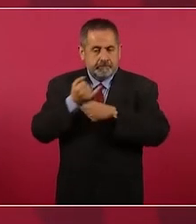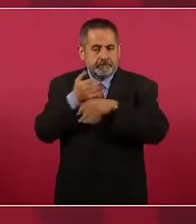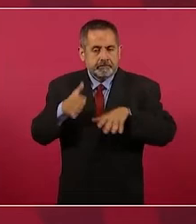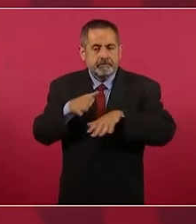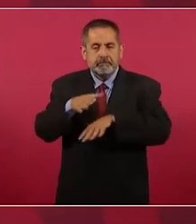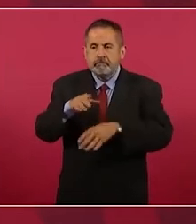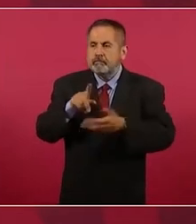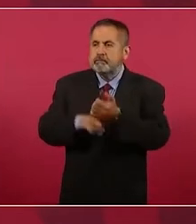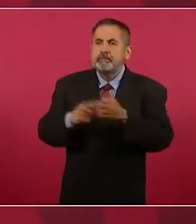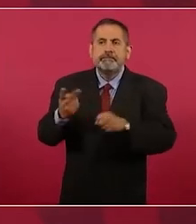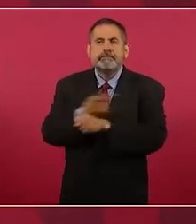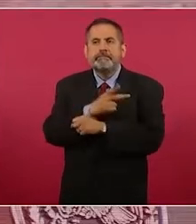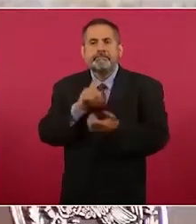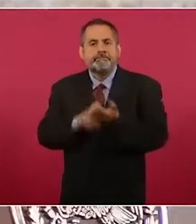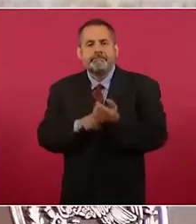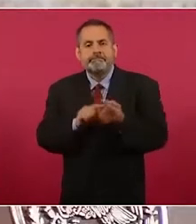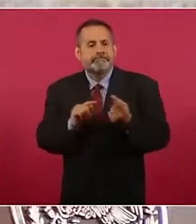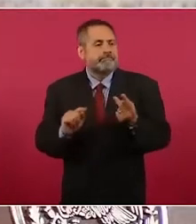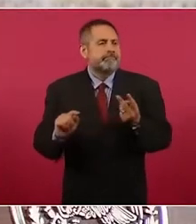sobre